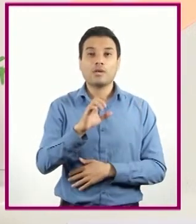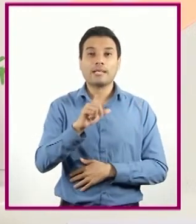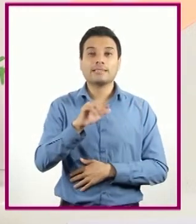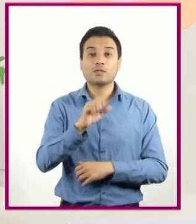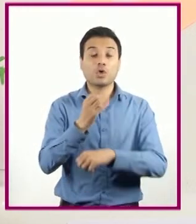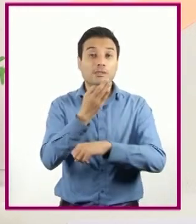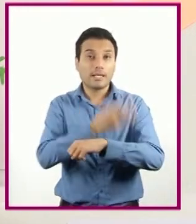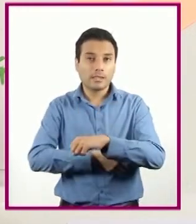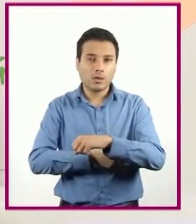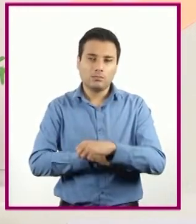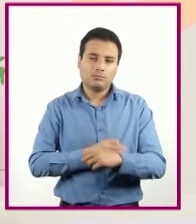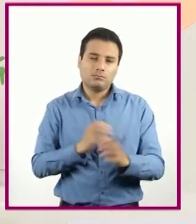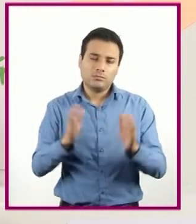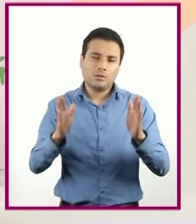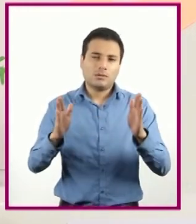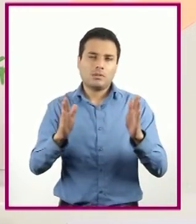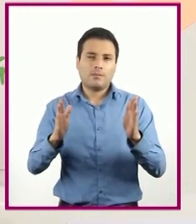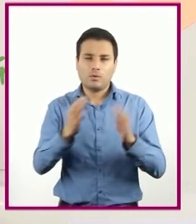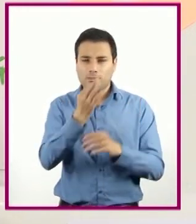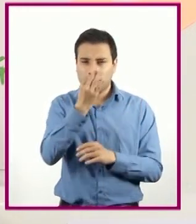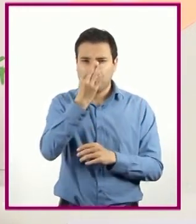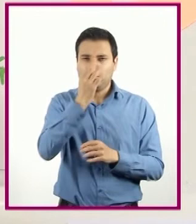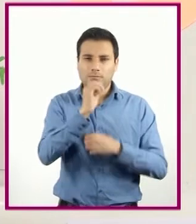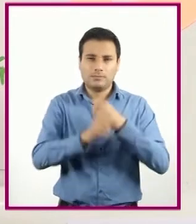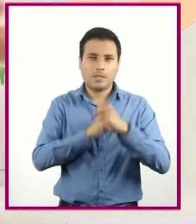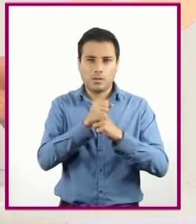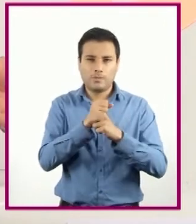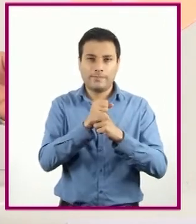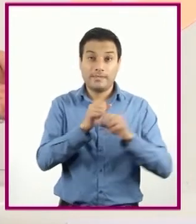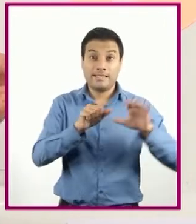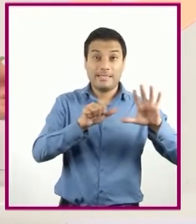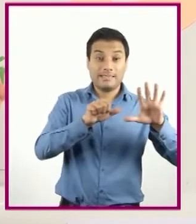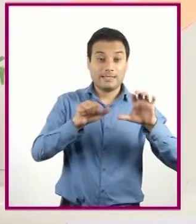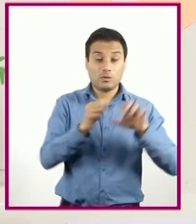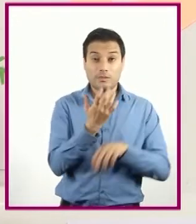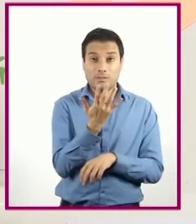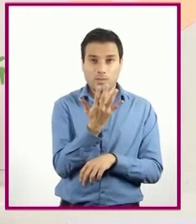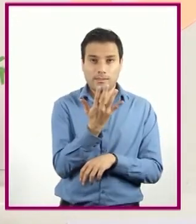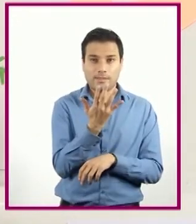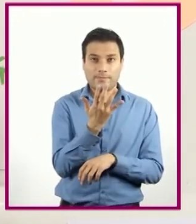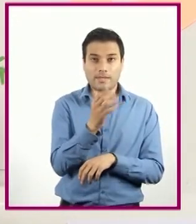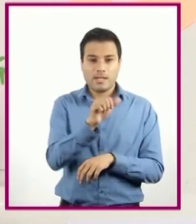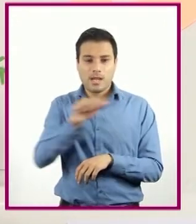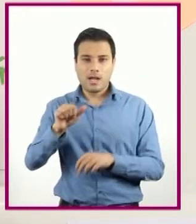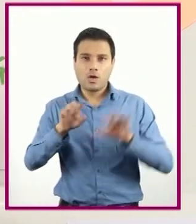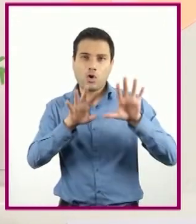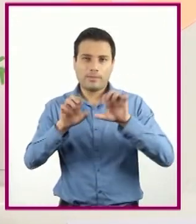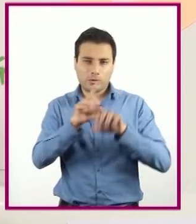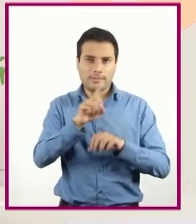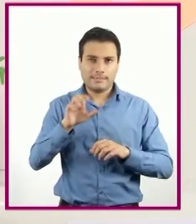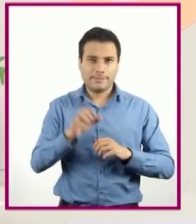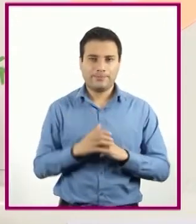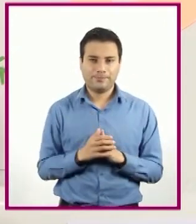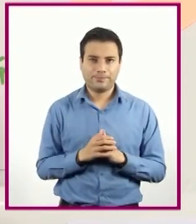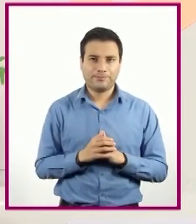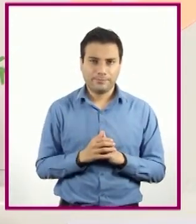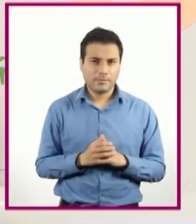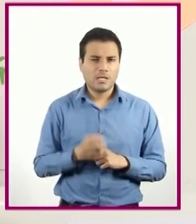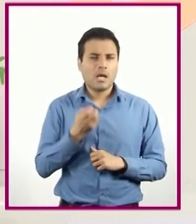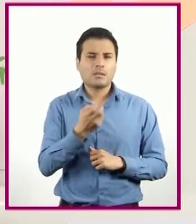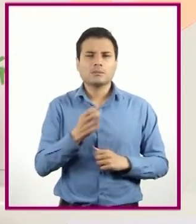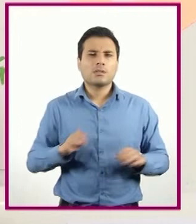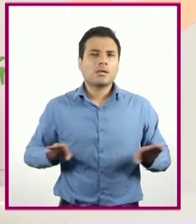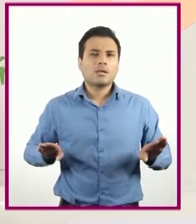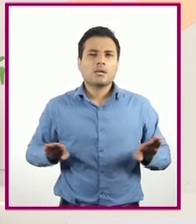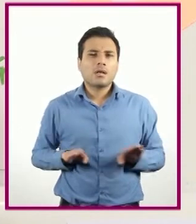un periodo breve que se desarrolló entre los años 650 y 900 de nuestra era y se